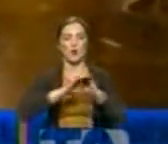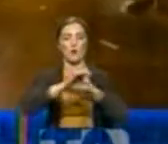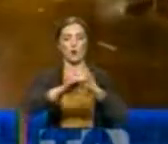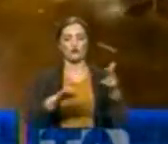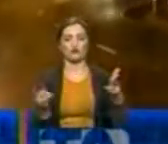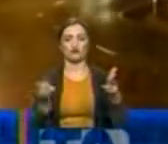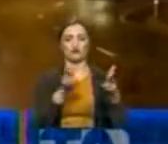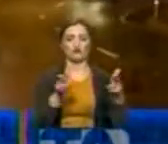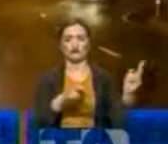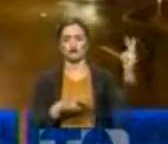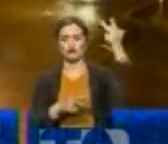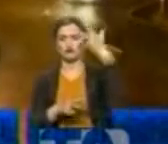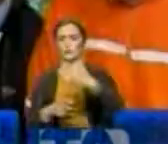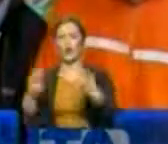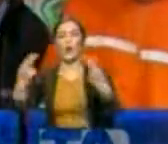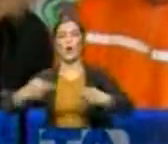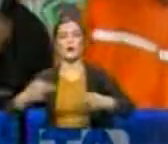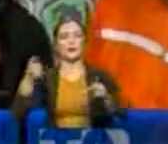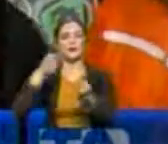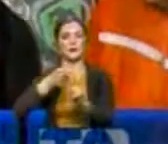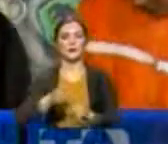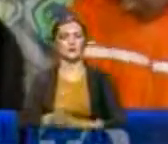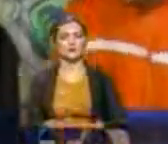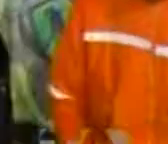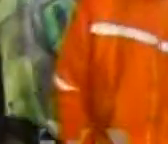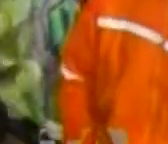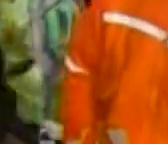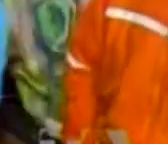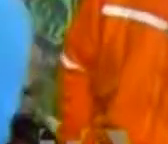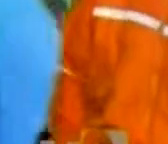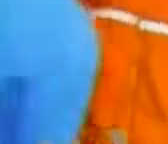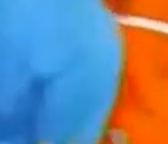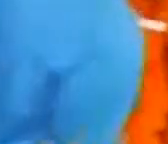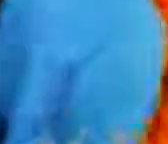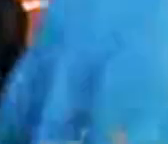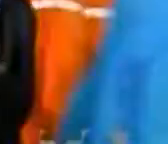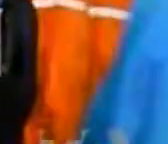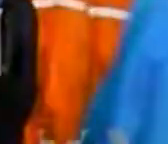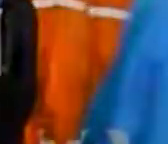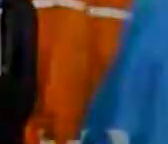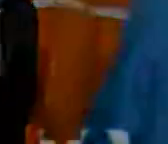el corredor humanitario. En Rumichaca, Jairo Jacome Ortega, 24 horas.